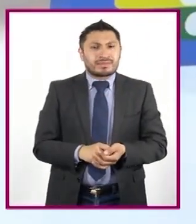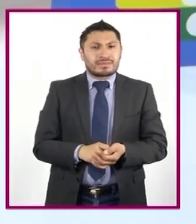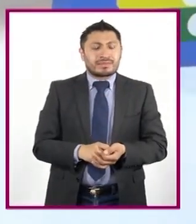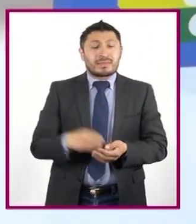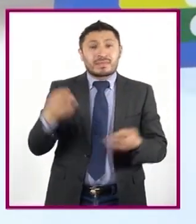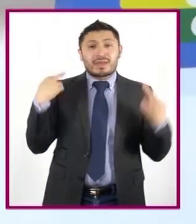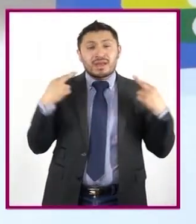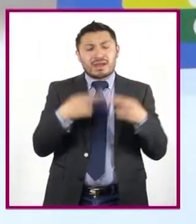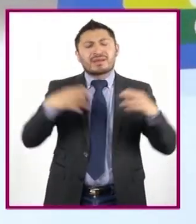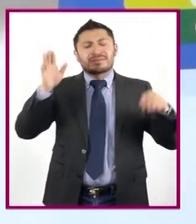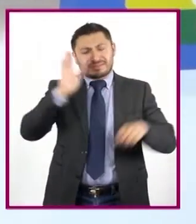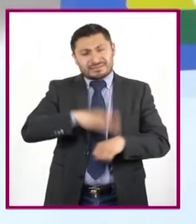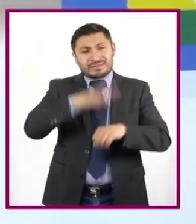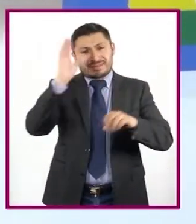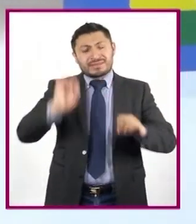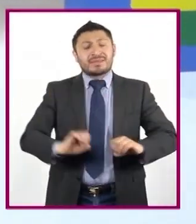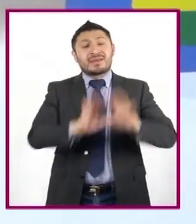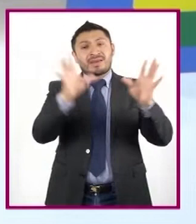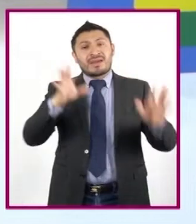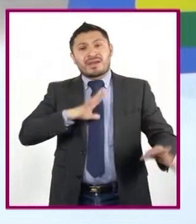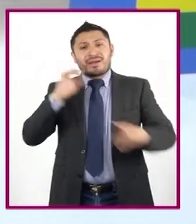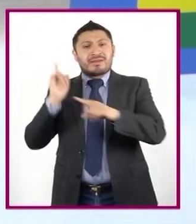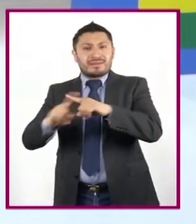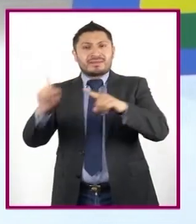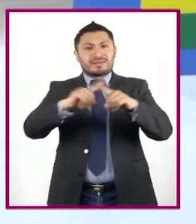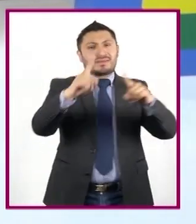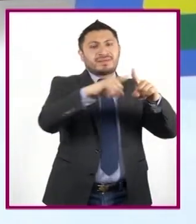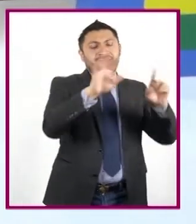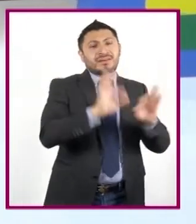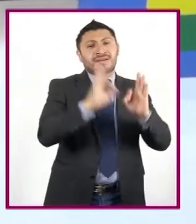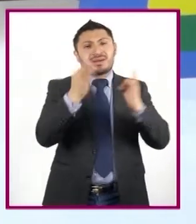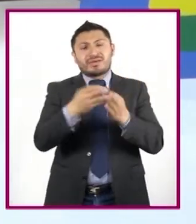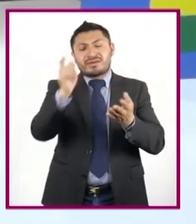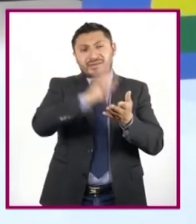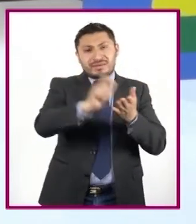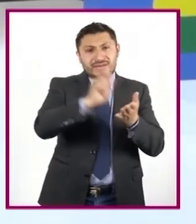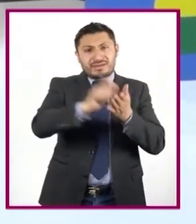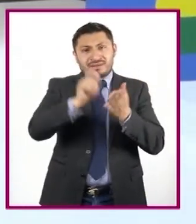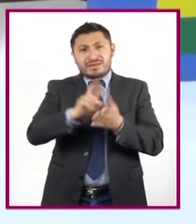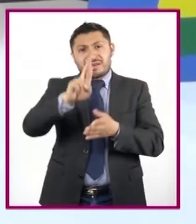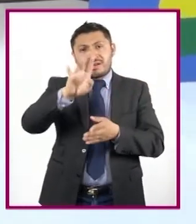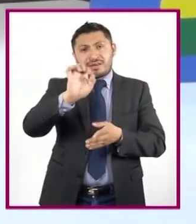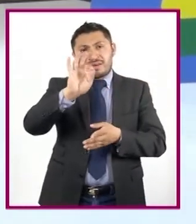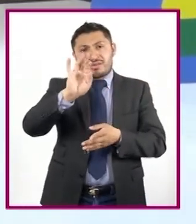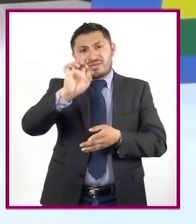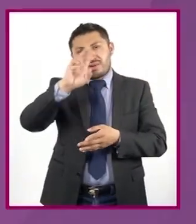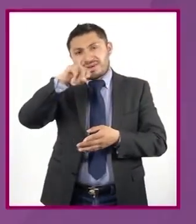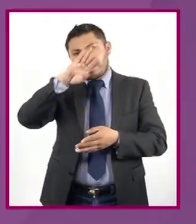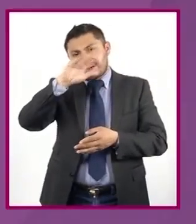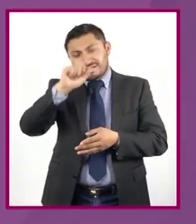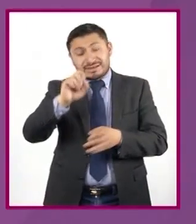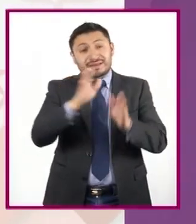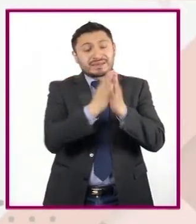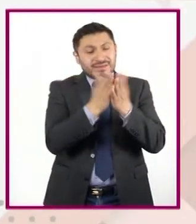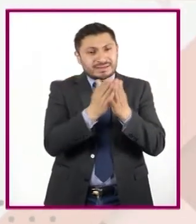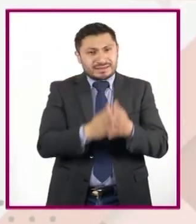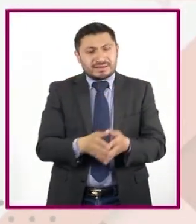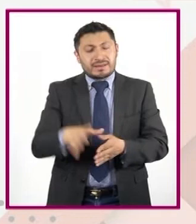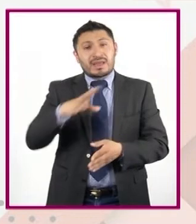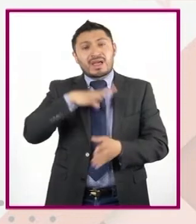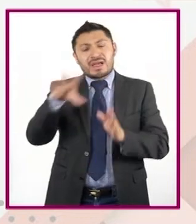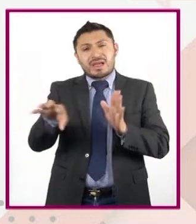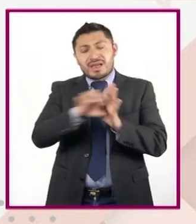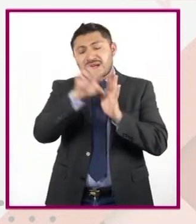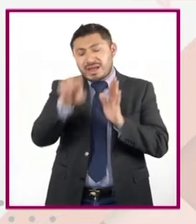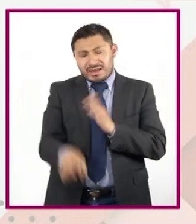Maestra, ya me quedó más claro. Existen diferentes formas de anotar las referencias bibliográficas. Tomando como ejemplo